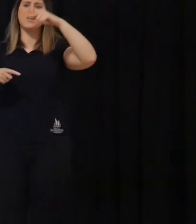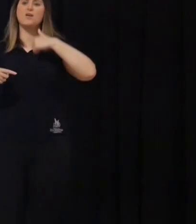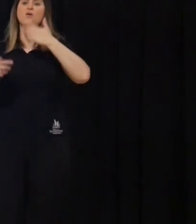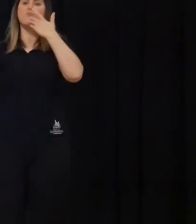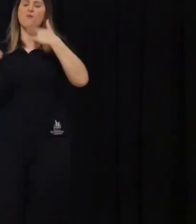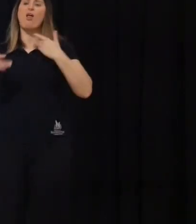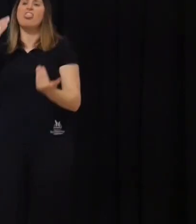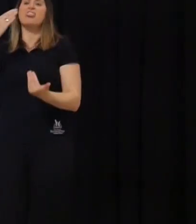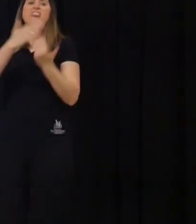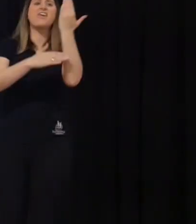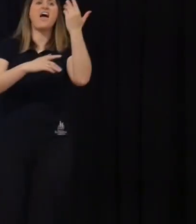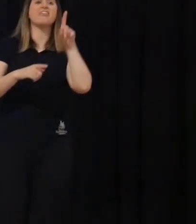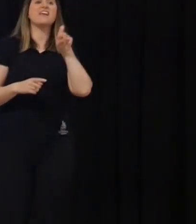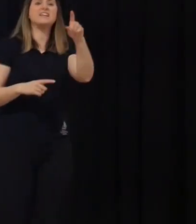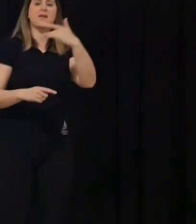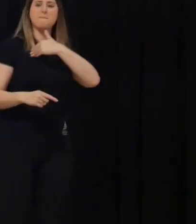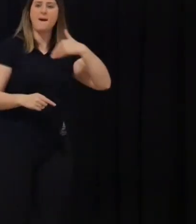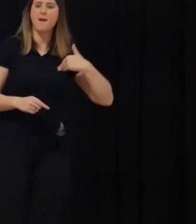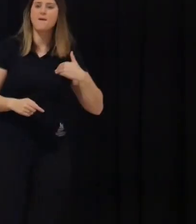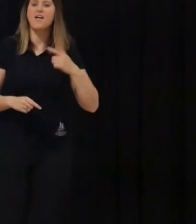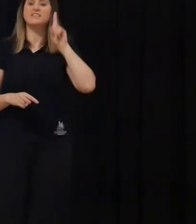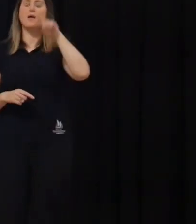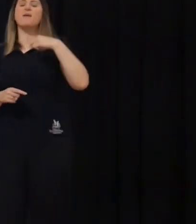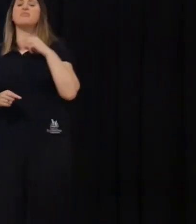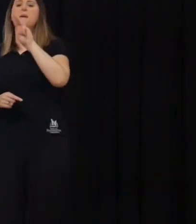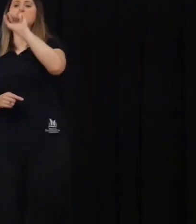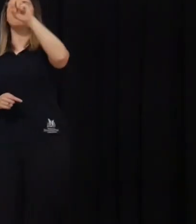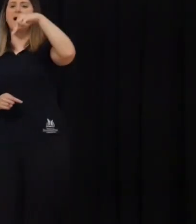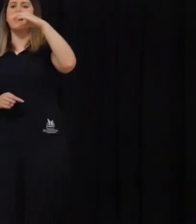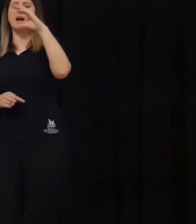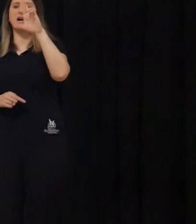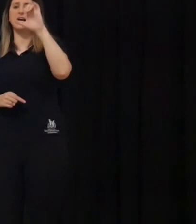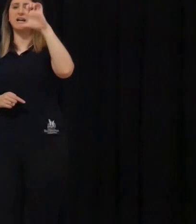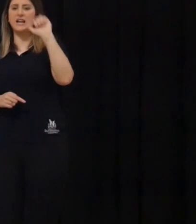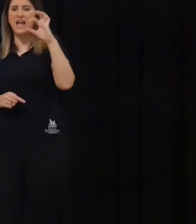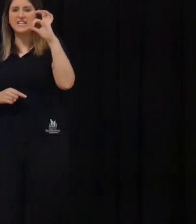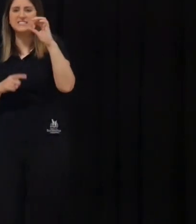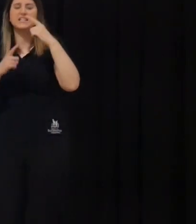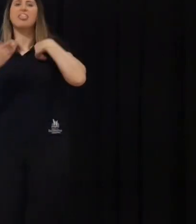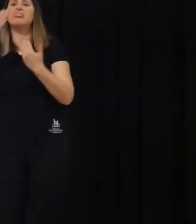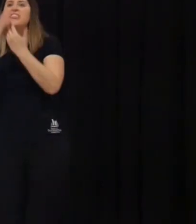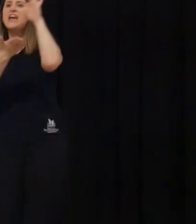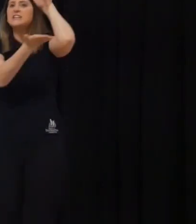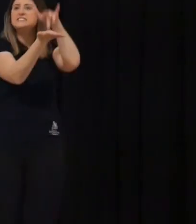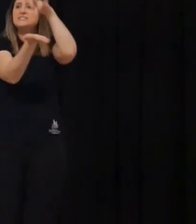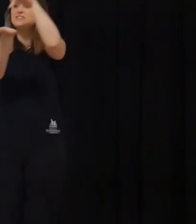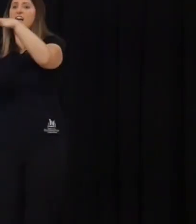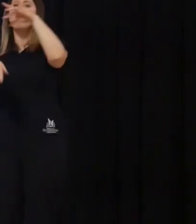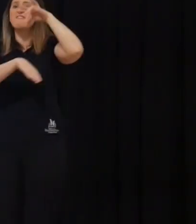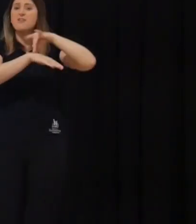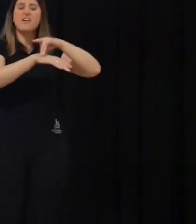de mama, el día del cáncer de páncreas. En realidad se tratan de muchas enfermedades distintas